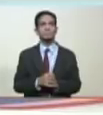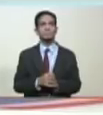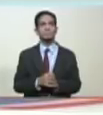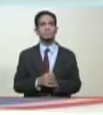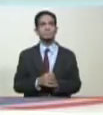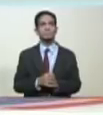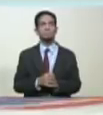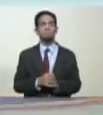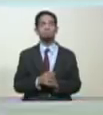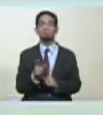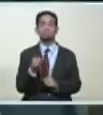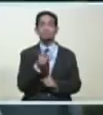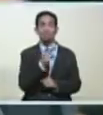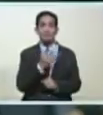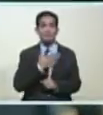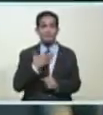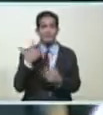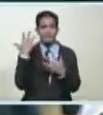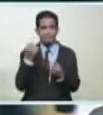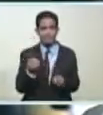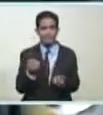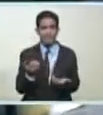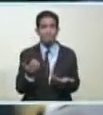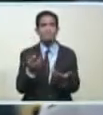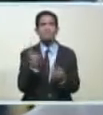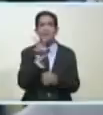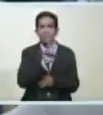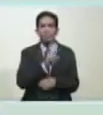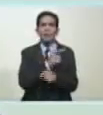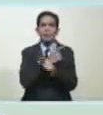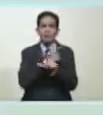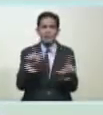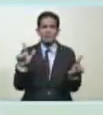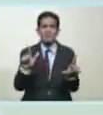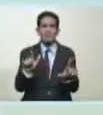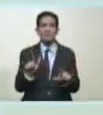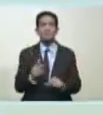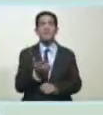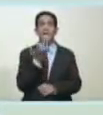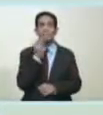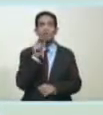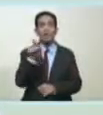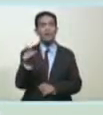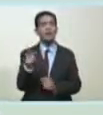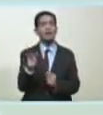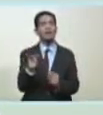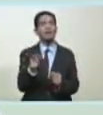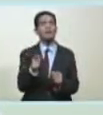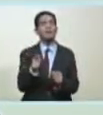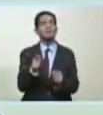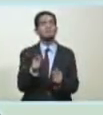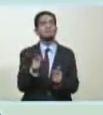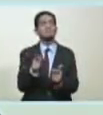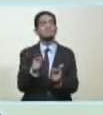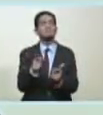No quieren entender que Venezuela es soberana y libre. Su lenguaje es el lenguaje de los fanáticos y los extremistas.